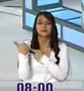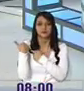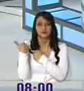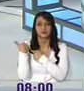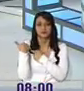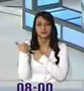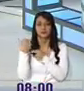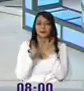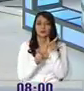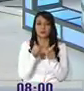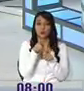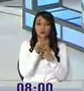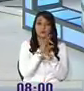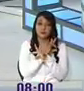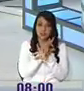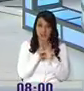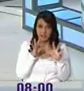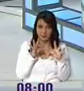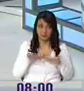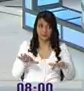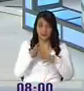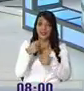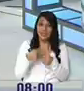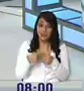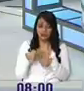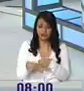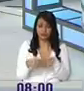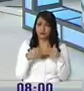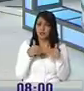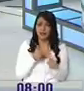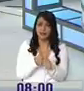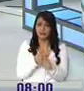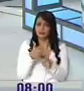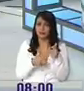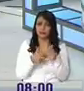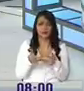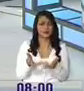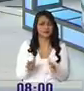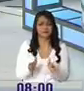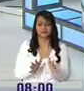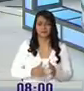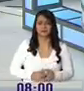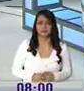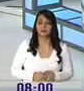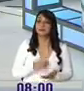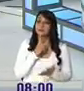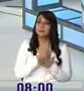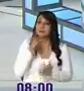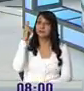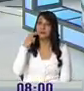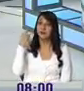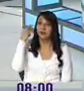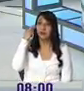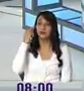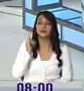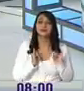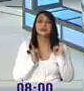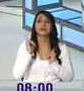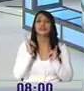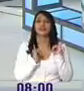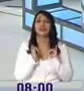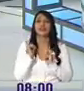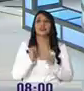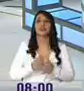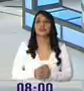digo si usted mantiene también limpia su ciudad no van a pasar Estos sí señor tiene señorita porque todava está casada señorita Okay